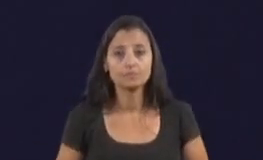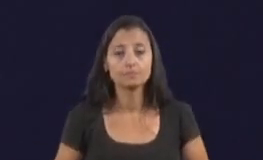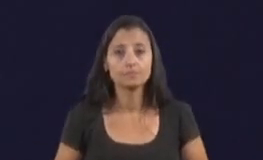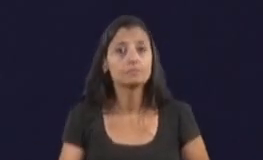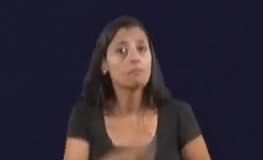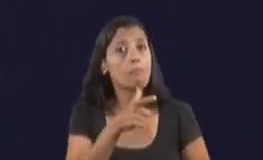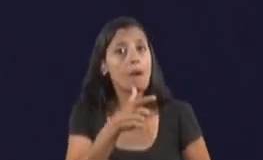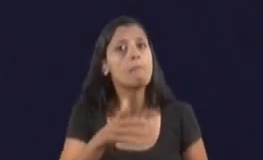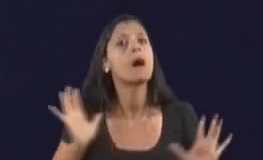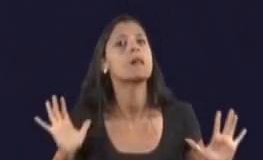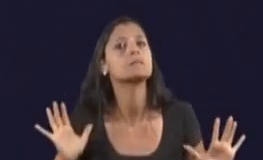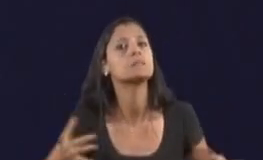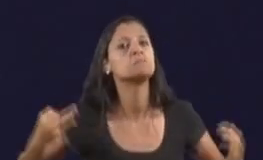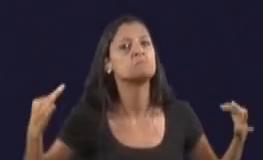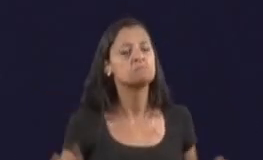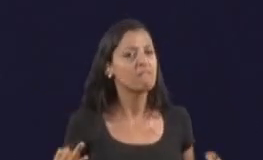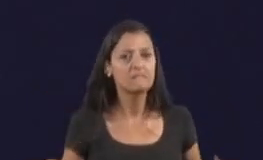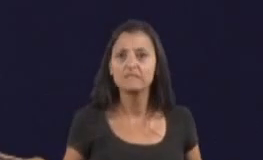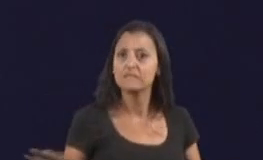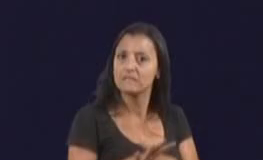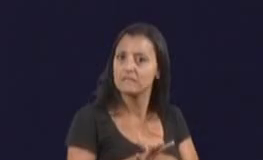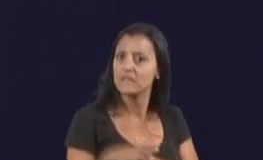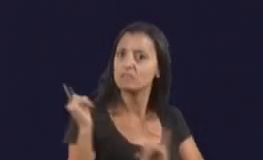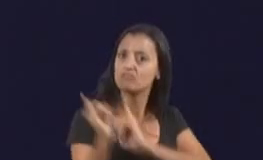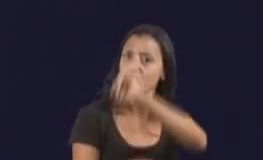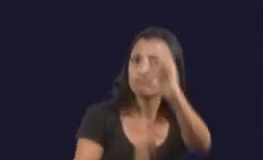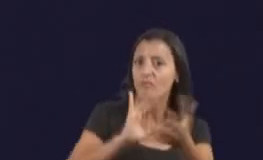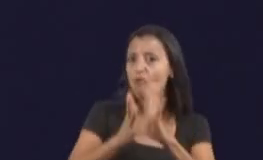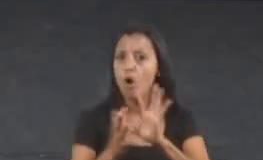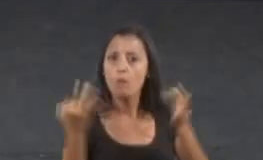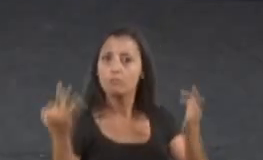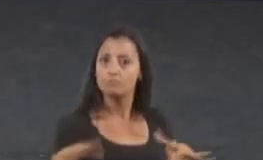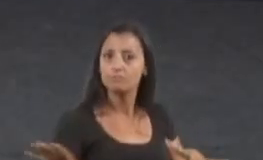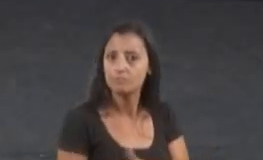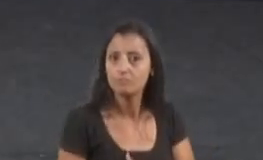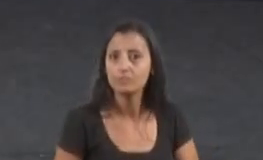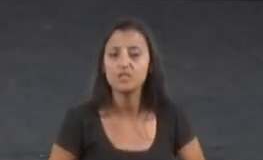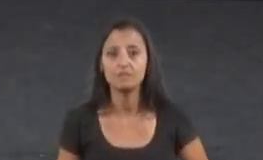me parece que fue impecable en contenido y en forma.